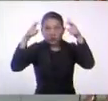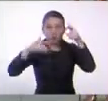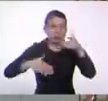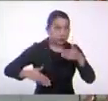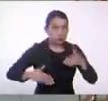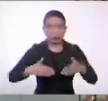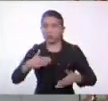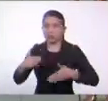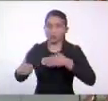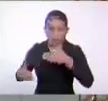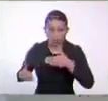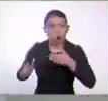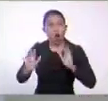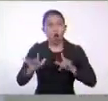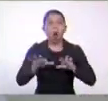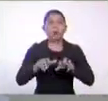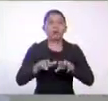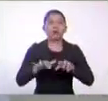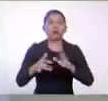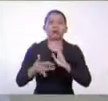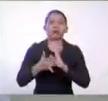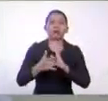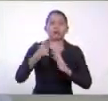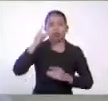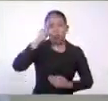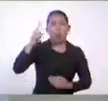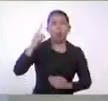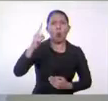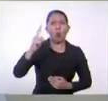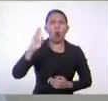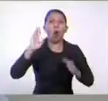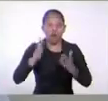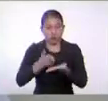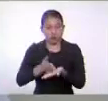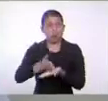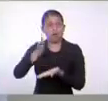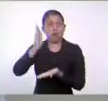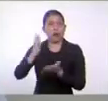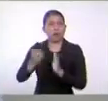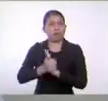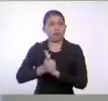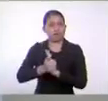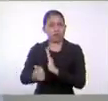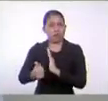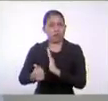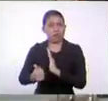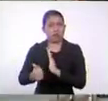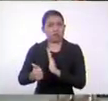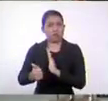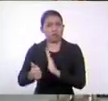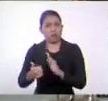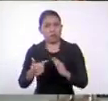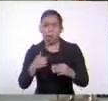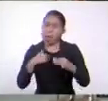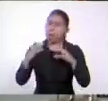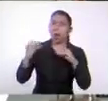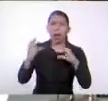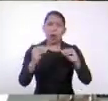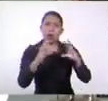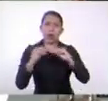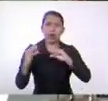humanoides o computadoras, incluso animales que tienen la habilidad de interactuar.